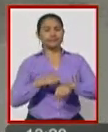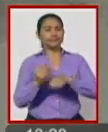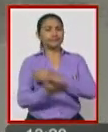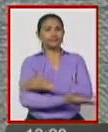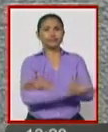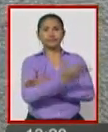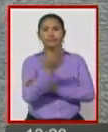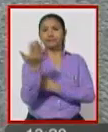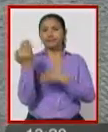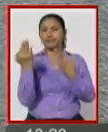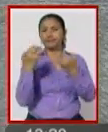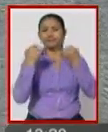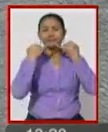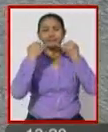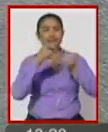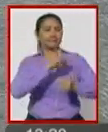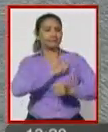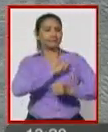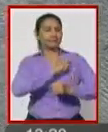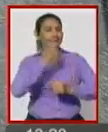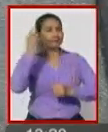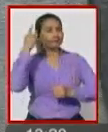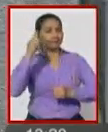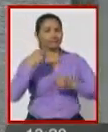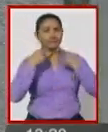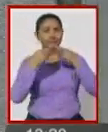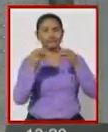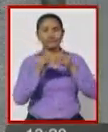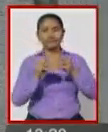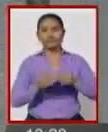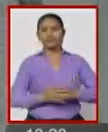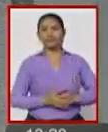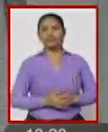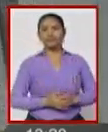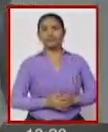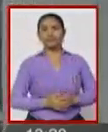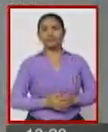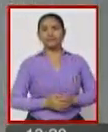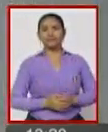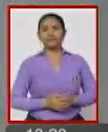mañana. Entonces estamos esperando el informe de la FCC para que ya tenga más conocimiento, ¿no?